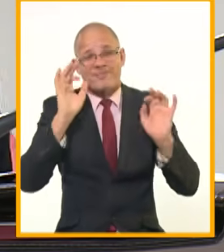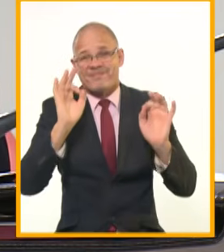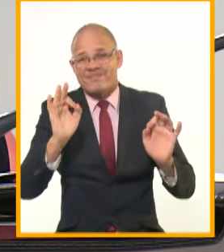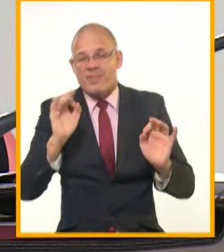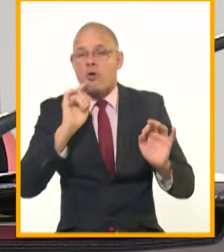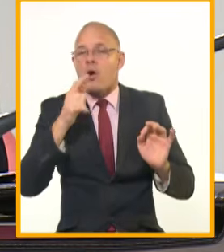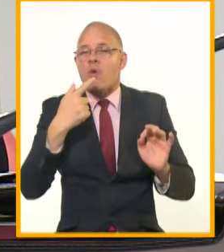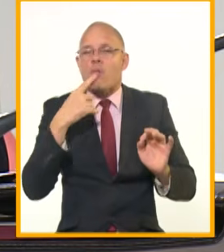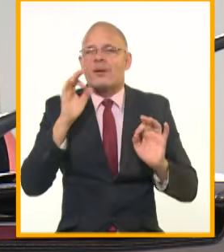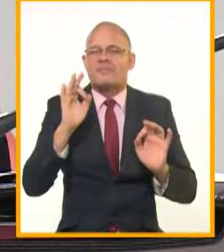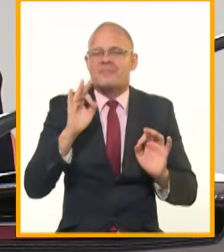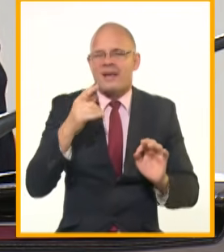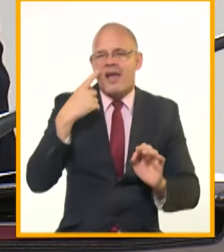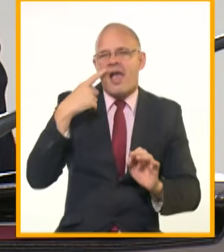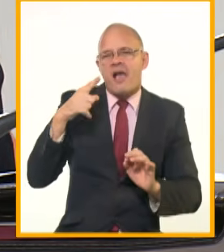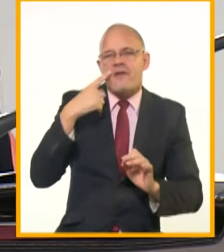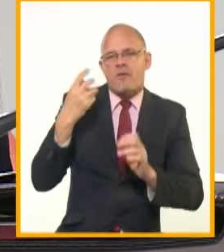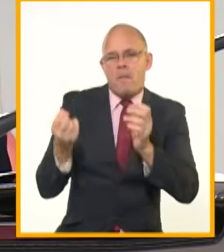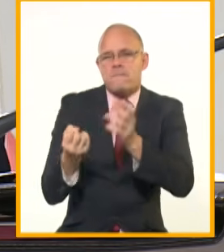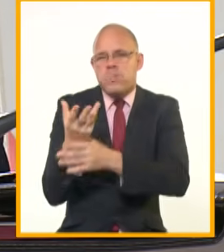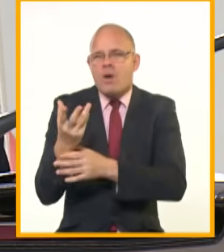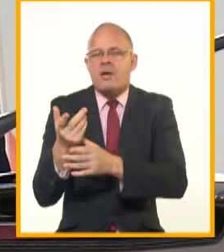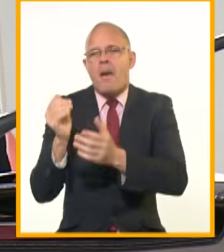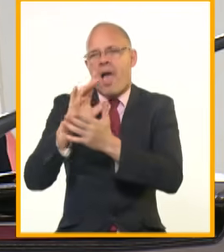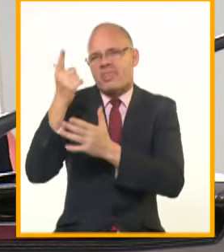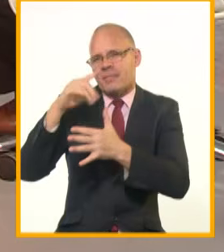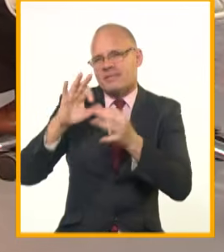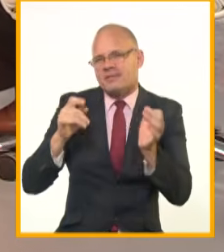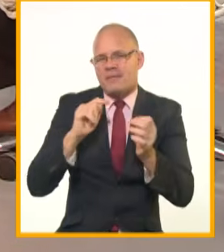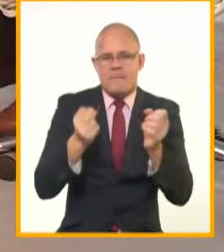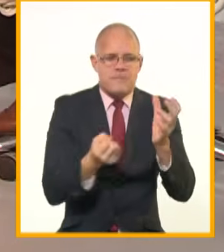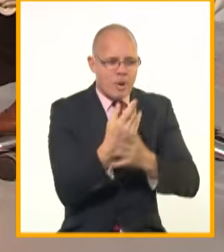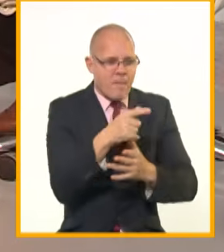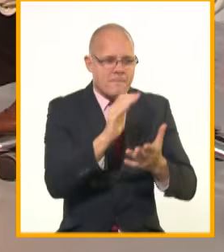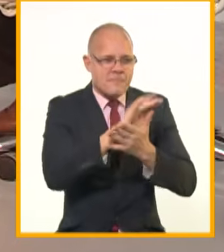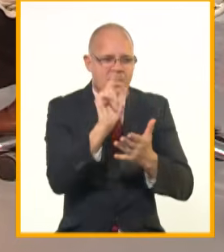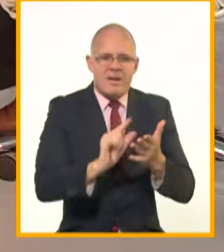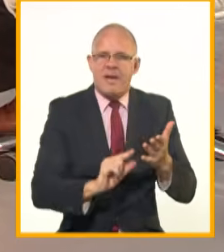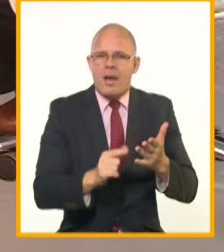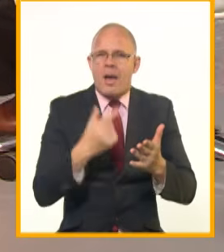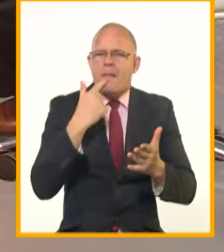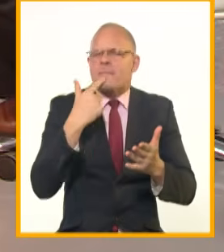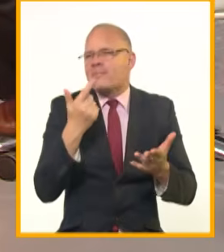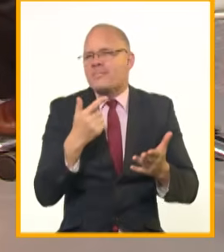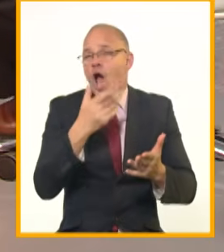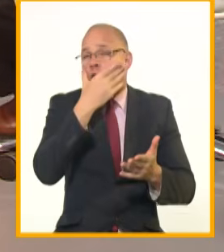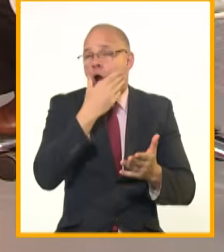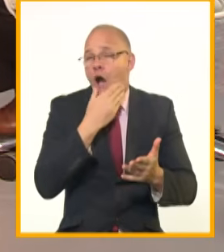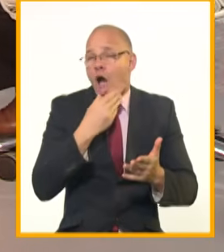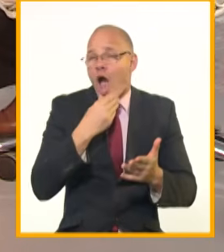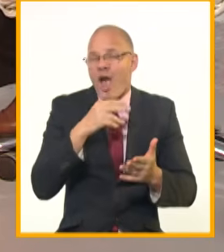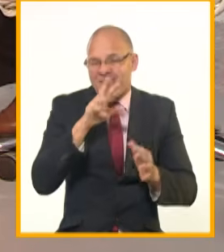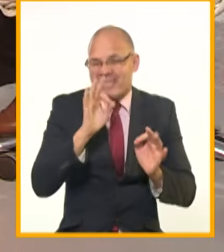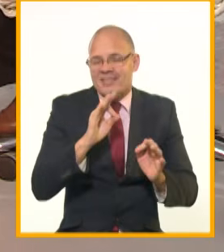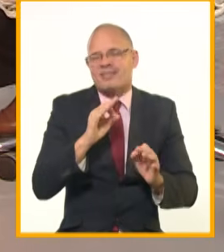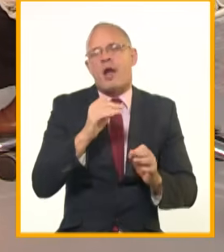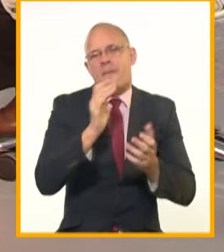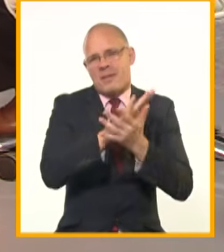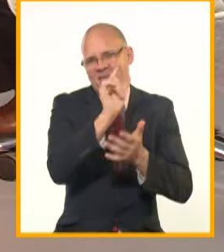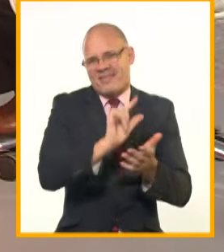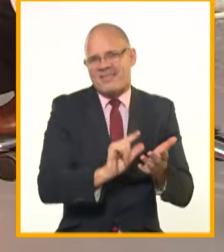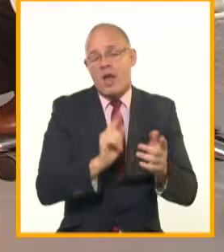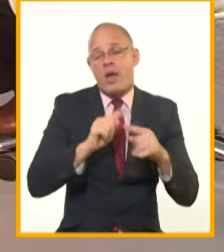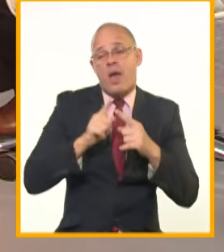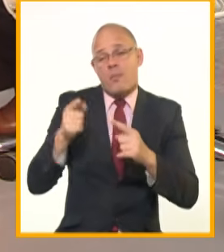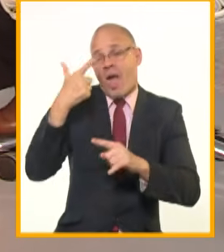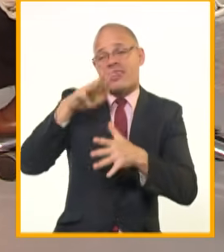fue en la mañana, Mayabeque fue en la tarde, por lo tanto, por unas horas, es la provincia más joven de Cuba. Y escuchaba el discurso